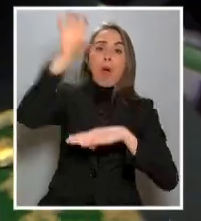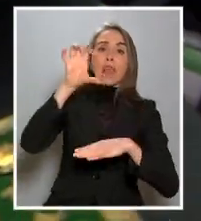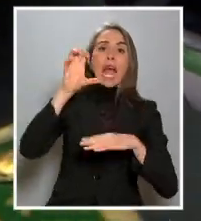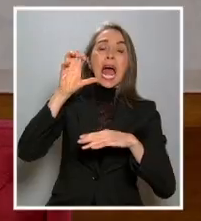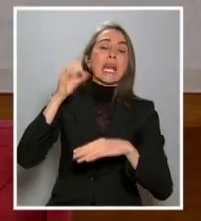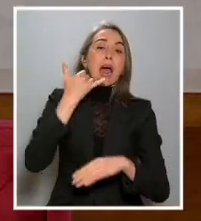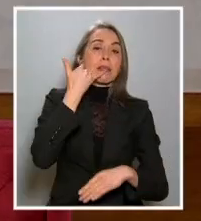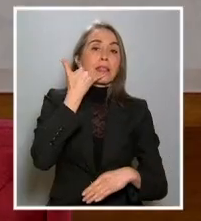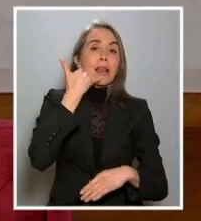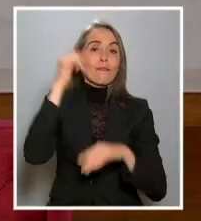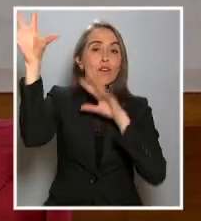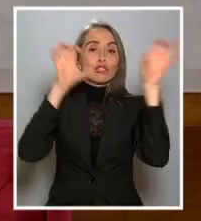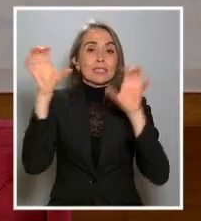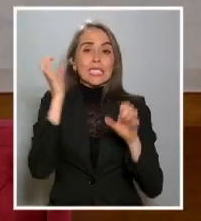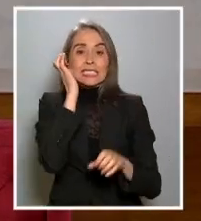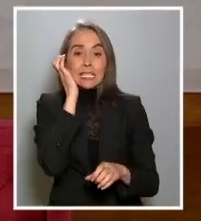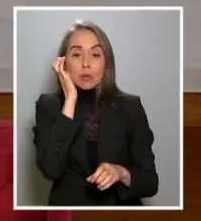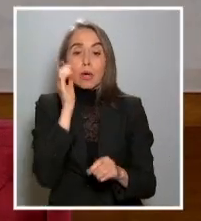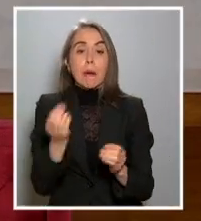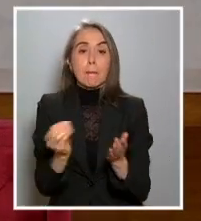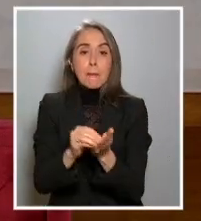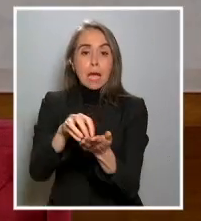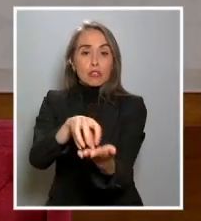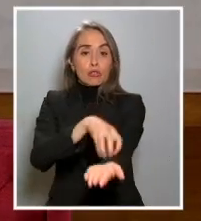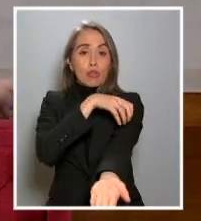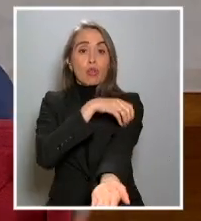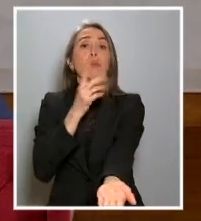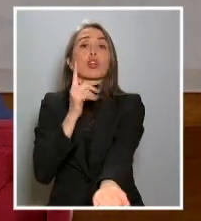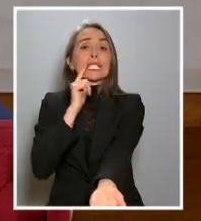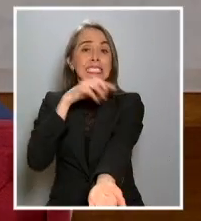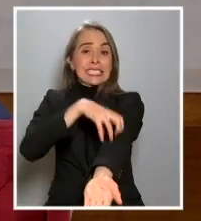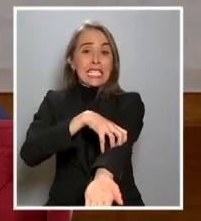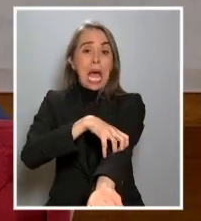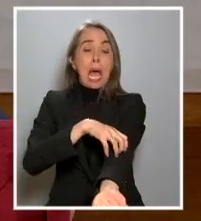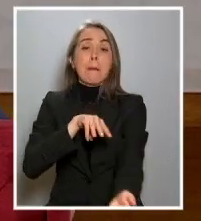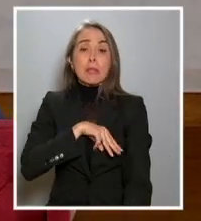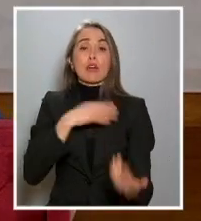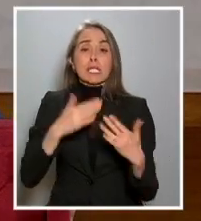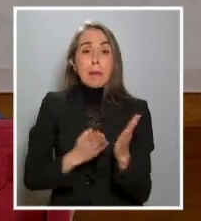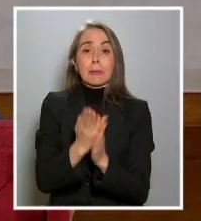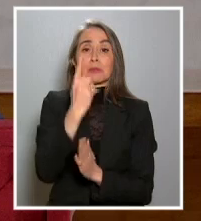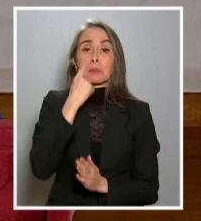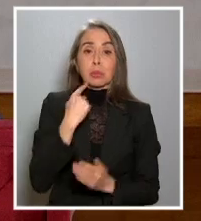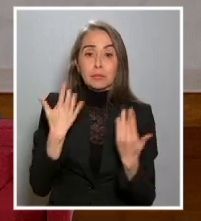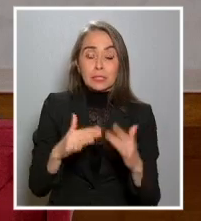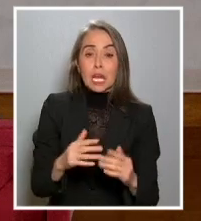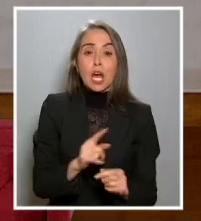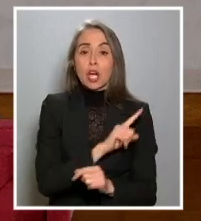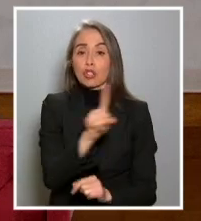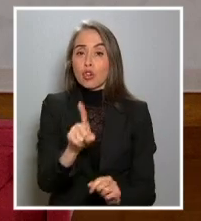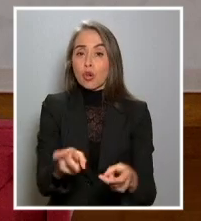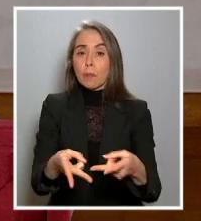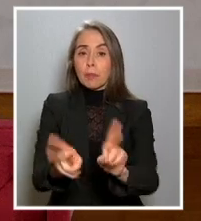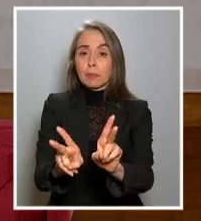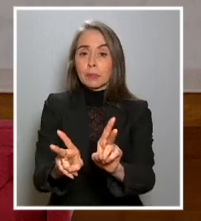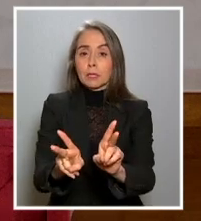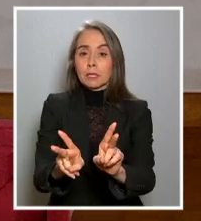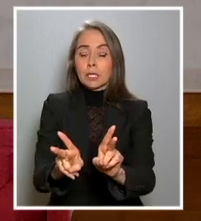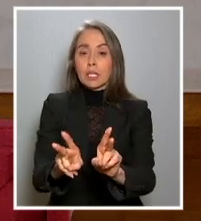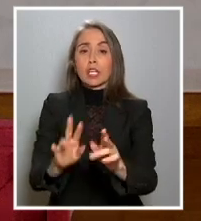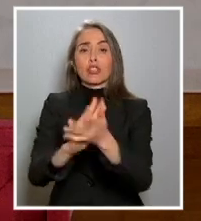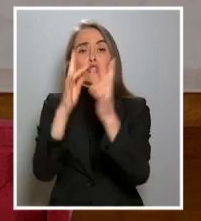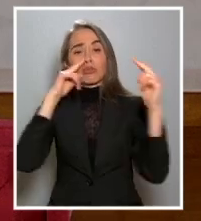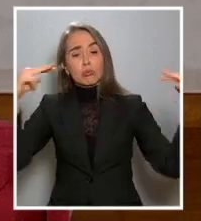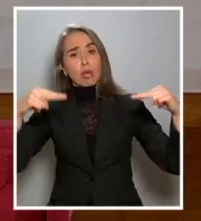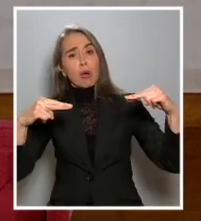que seguiremos ampliando a todos los recintos del país. No vamos a permitir que a ojos de